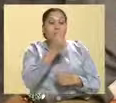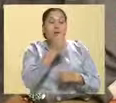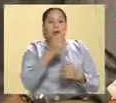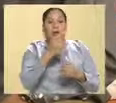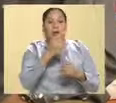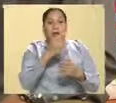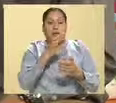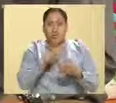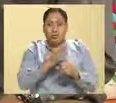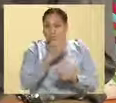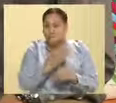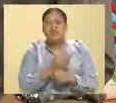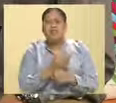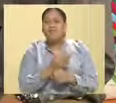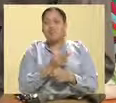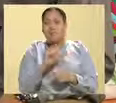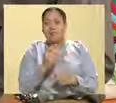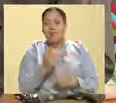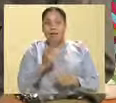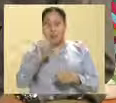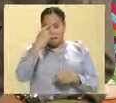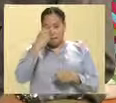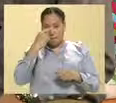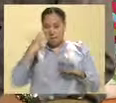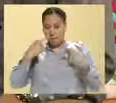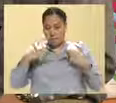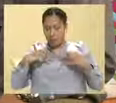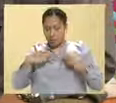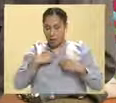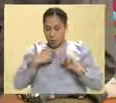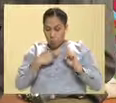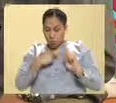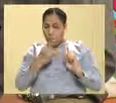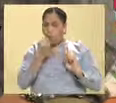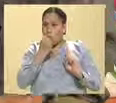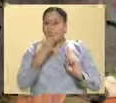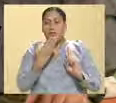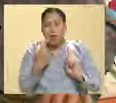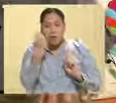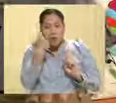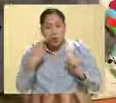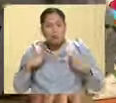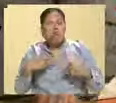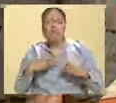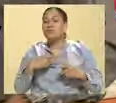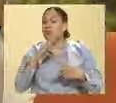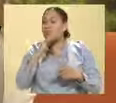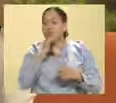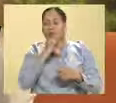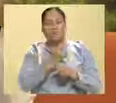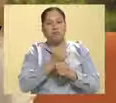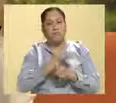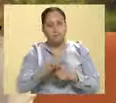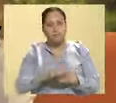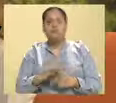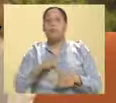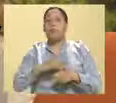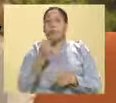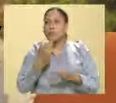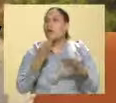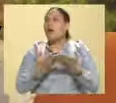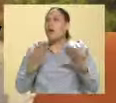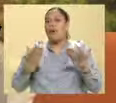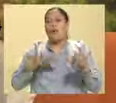mitad. O sea, ni siquiera para que una persona se alimente bien. Entonces, bueno, por eso es que